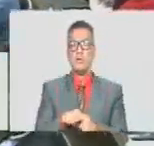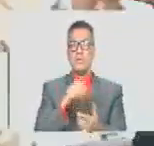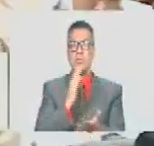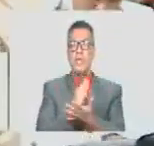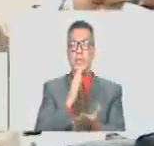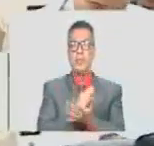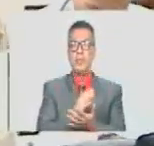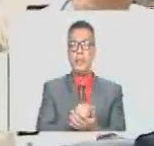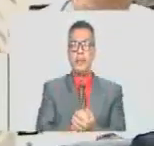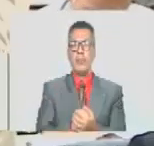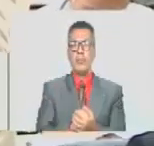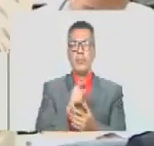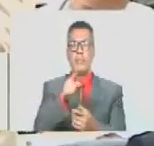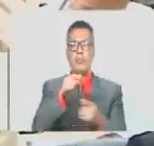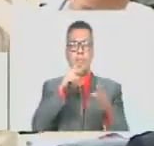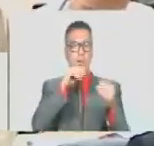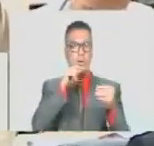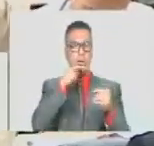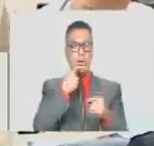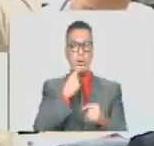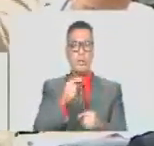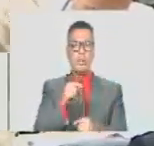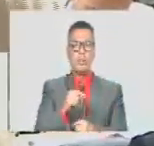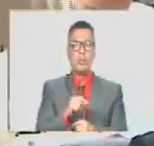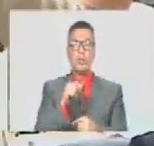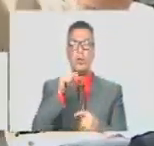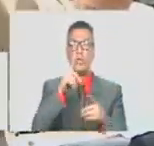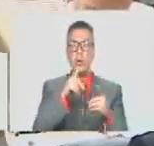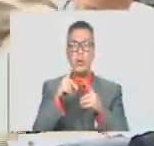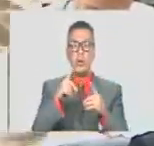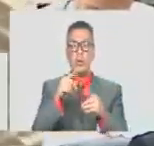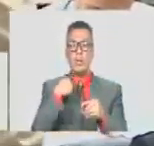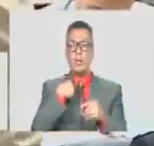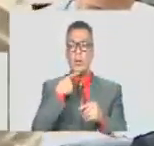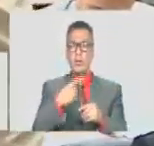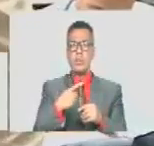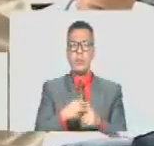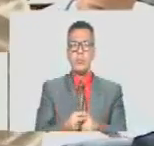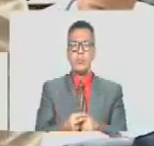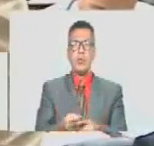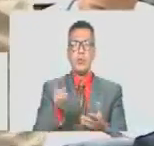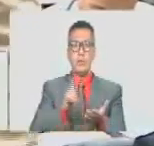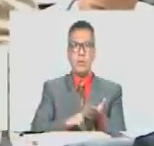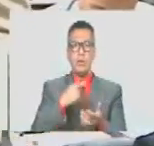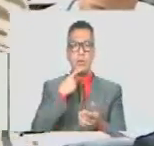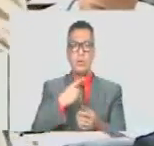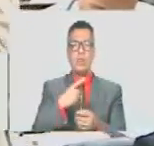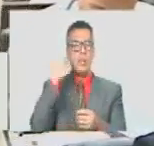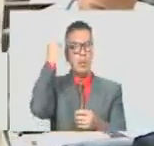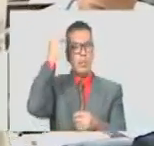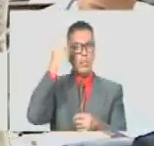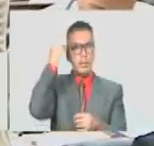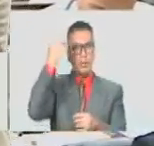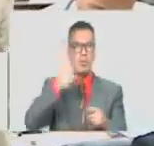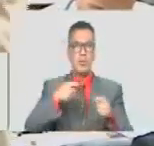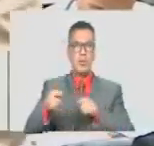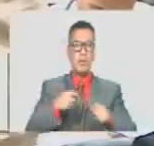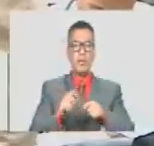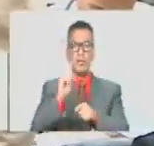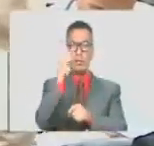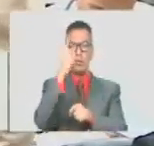siempre, con su dialéctica, un hombre de dialéctica, no me canso de repetirlo, pensamiento y acción en